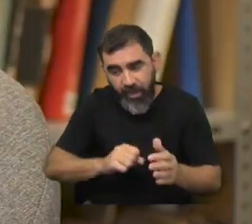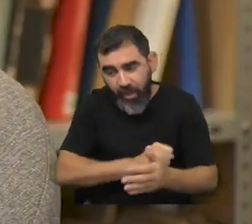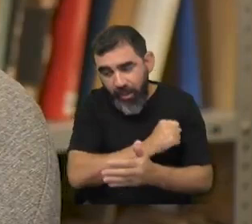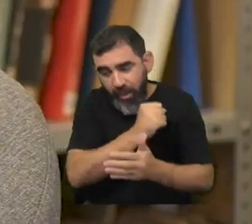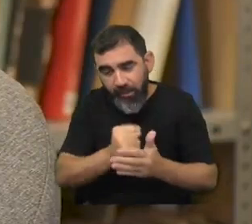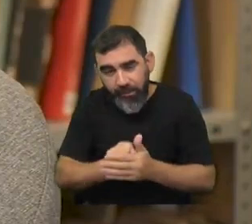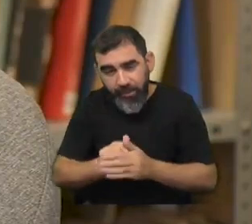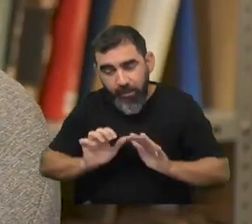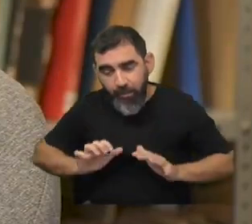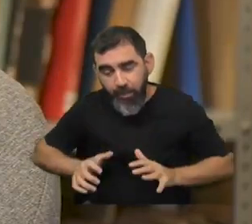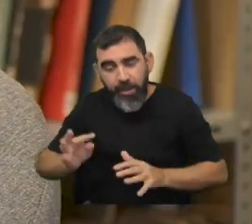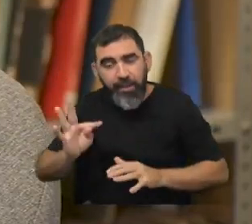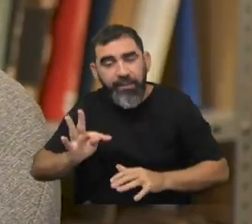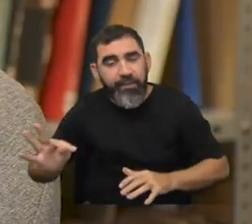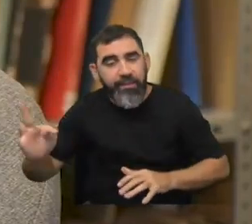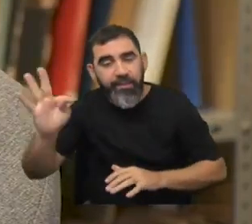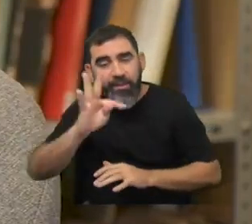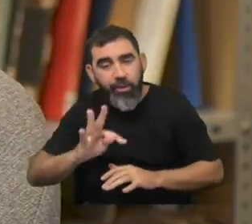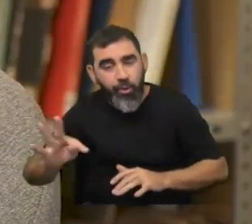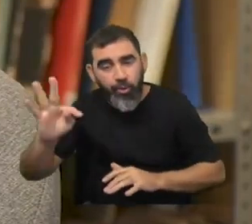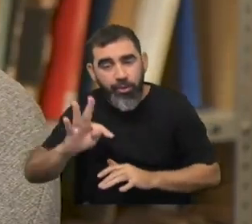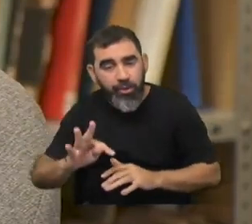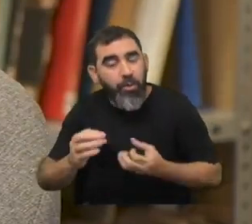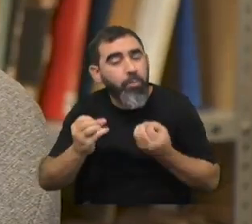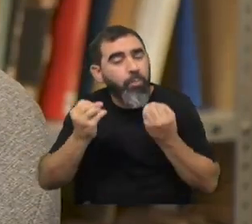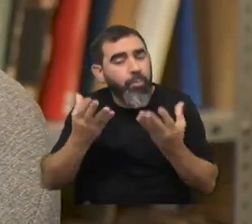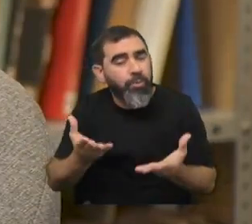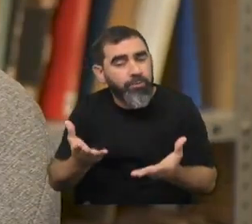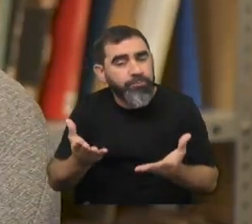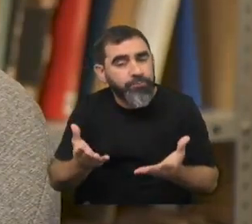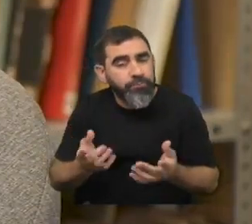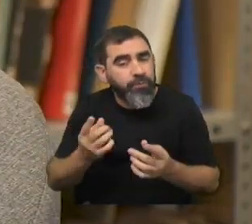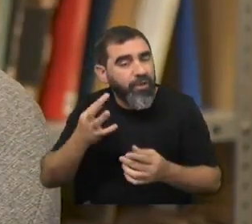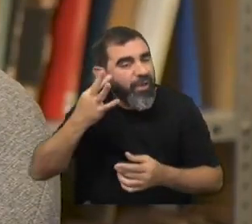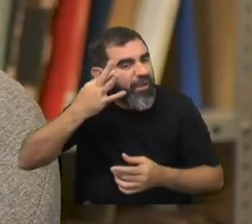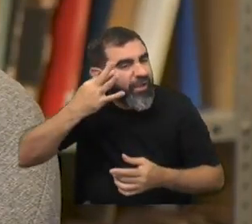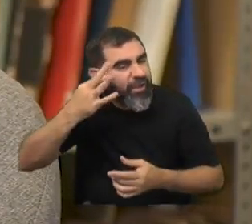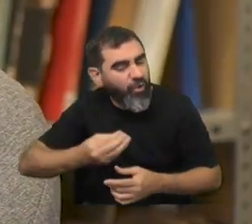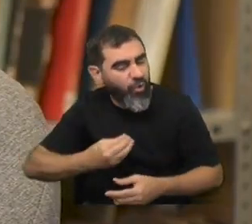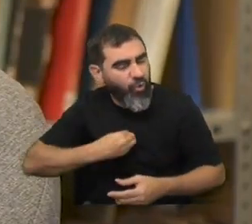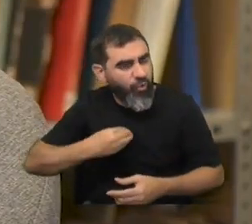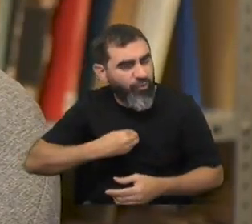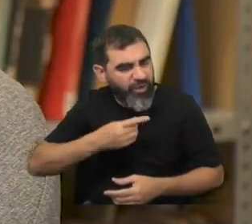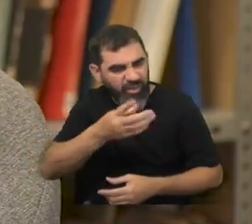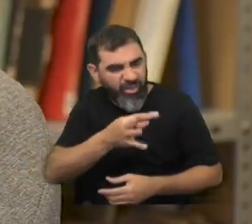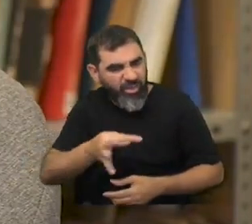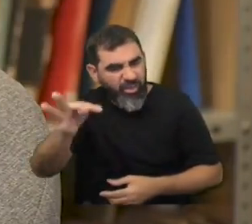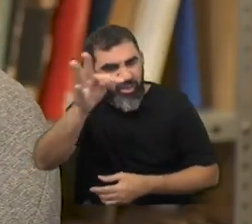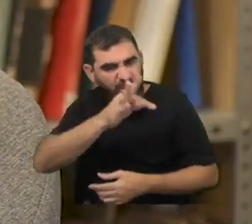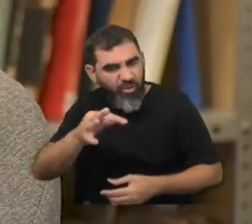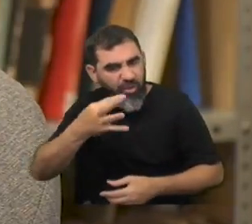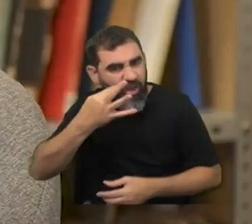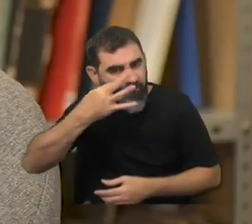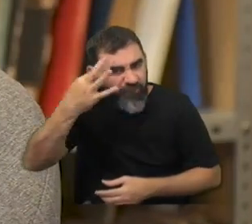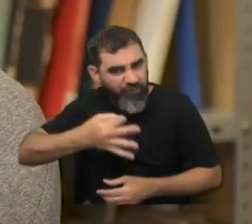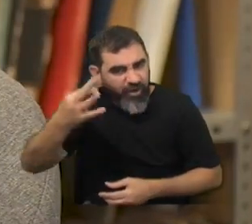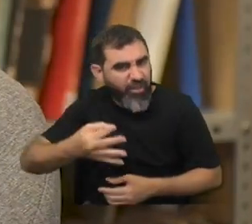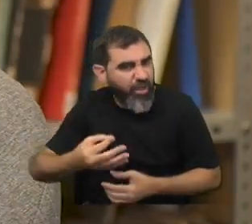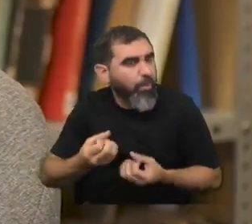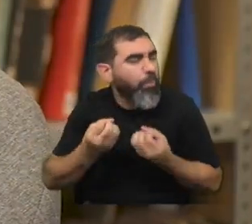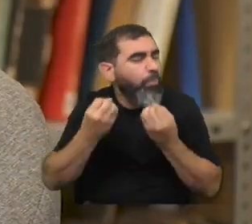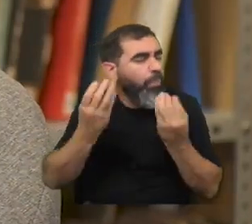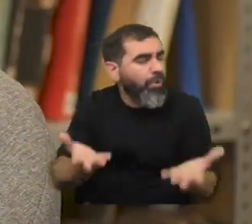la elaboración de una teoría? ¿Y por qué nosotros debemos creer o confiar en que esa teoría es una representación